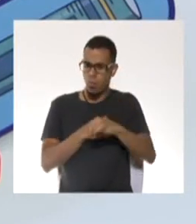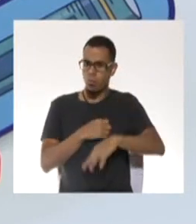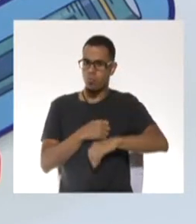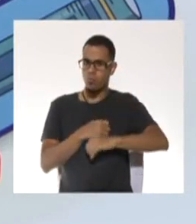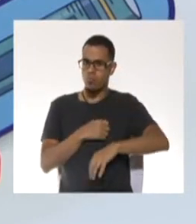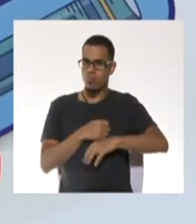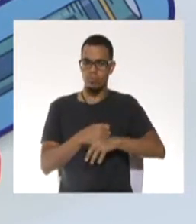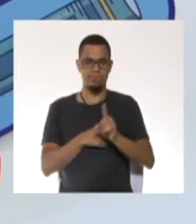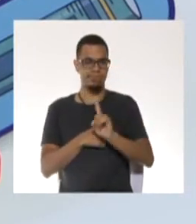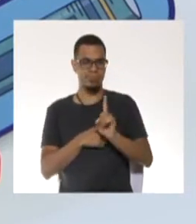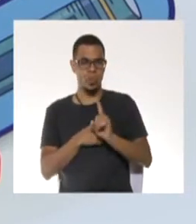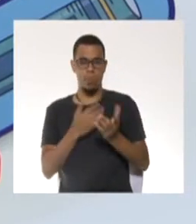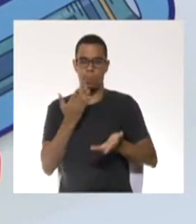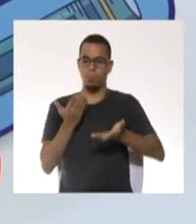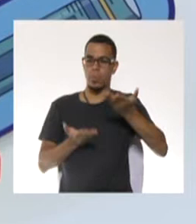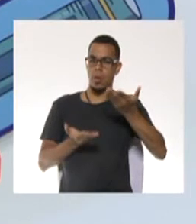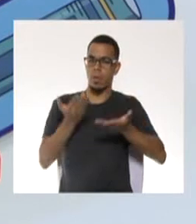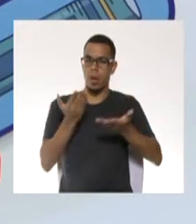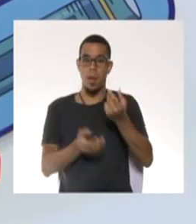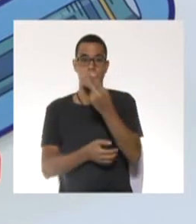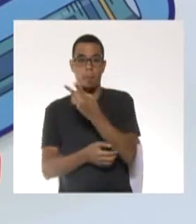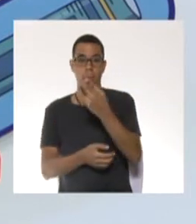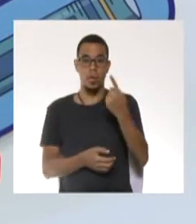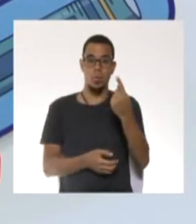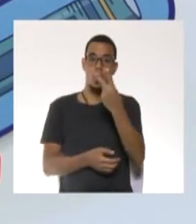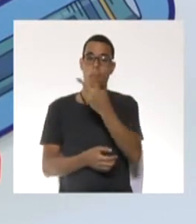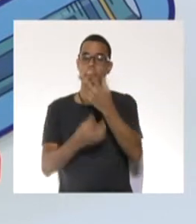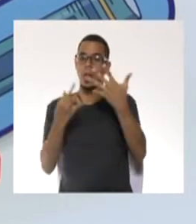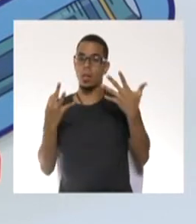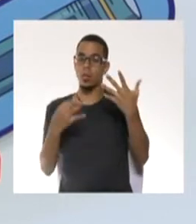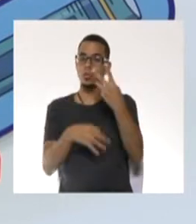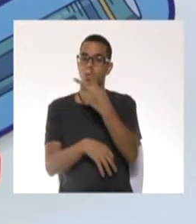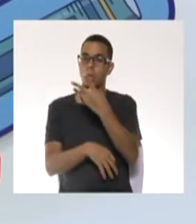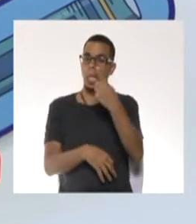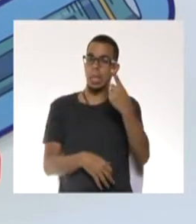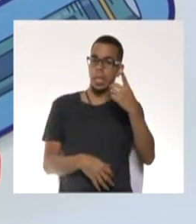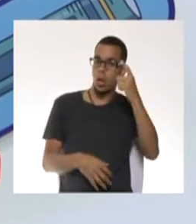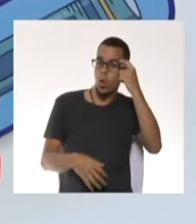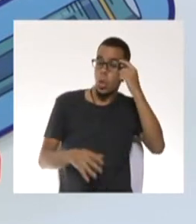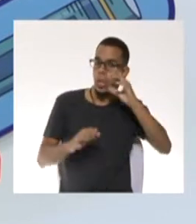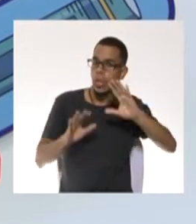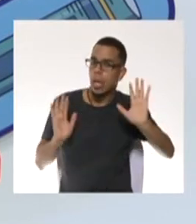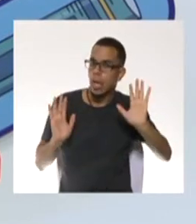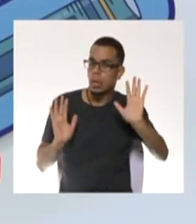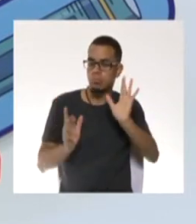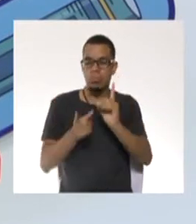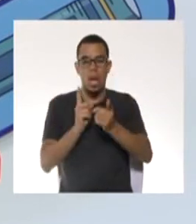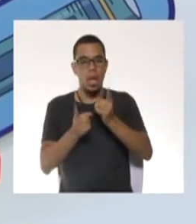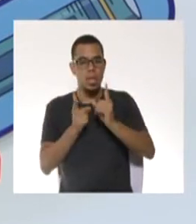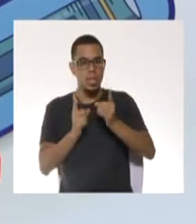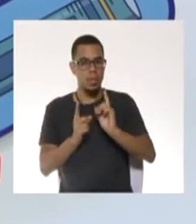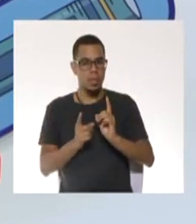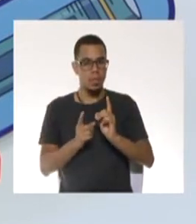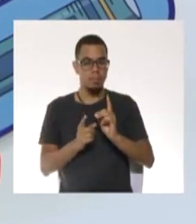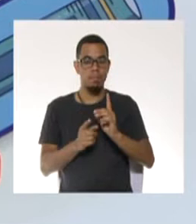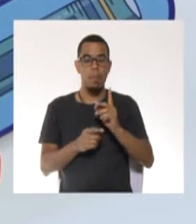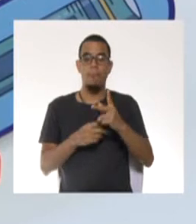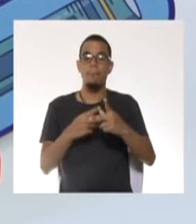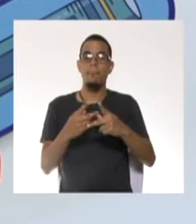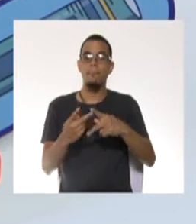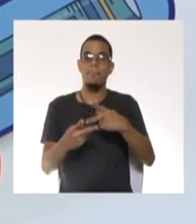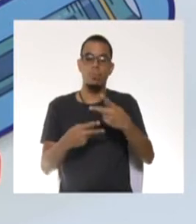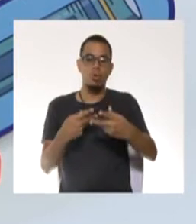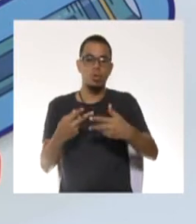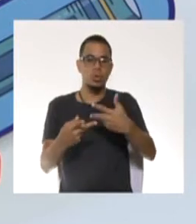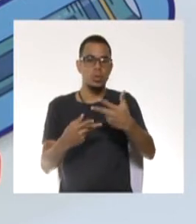puede variar desde 21, 28 días, 31 días. Va a ser periódico, ¿Por qué periódico? Porque va a